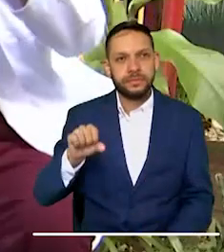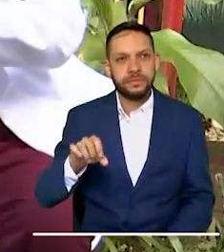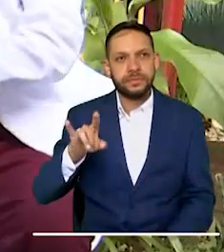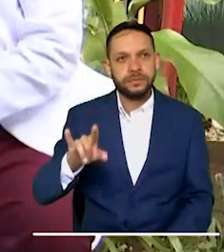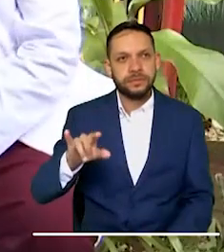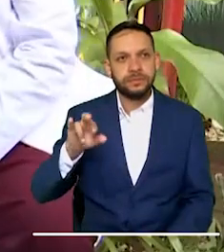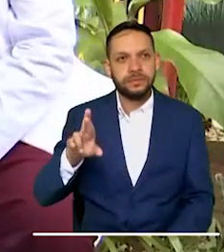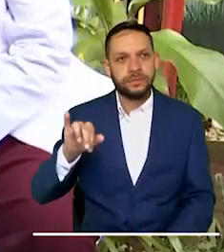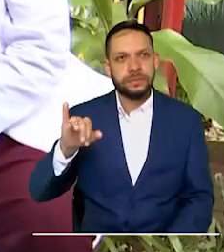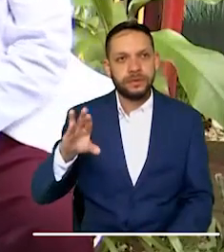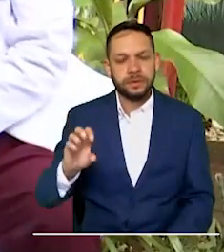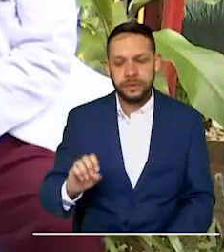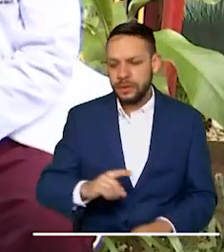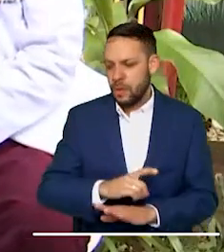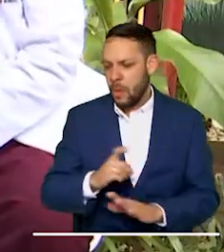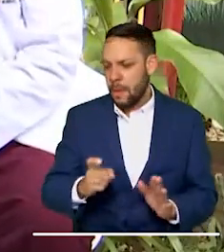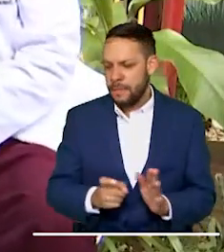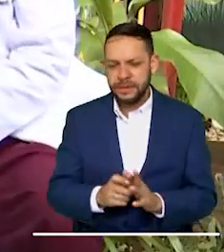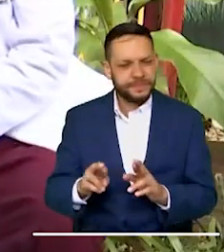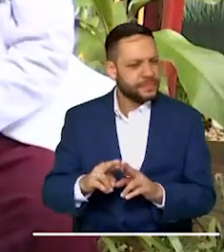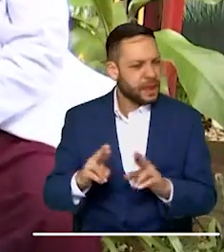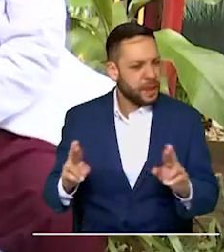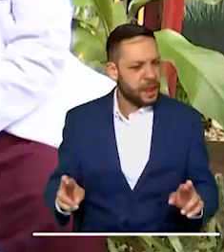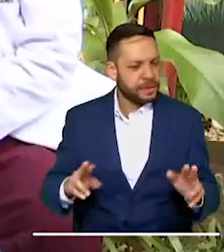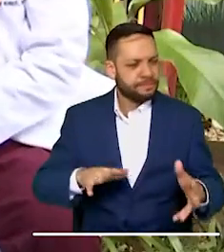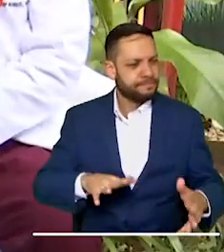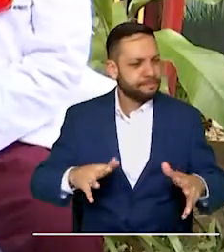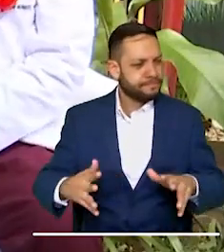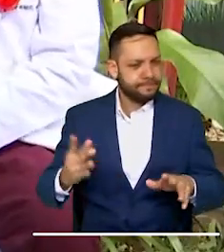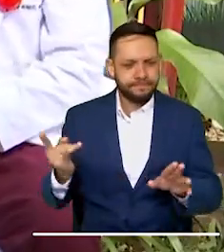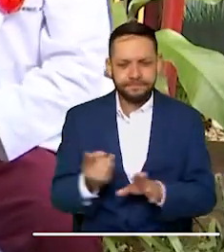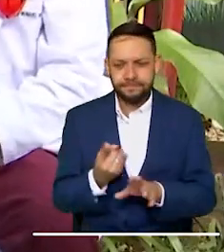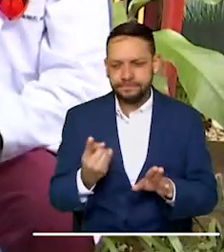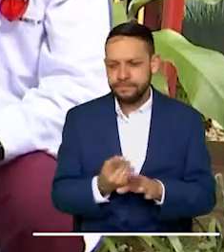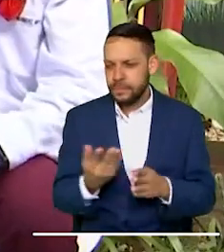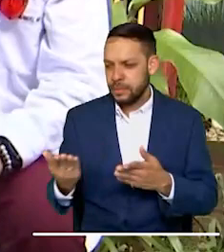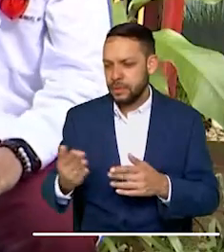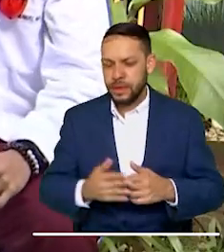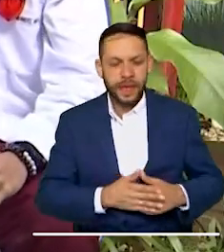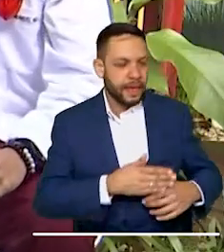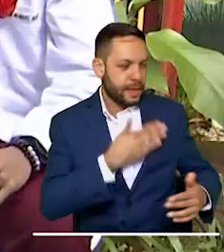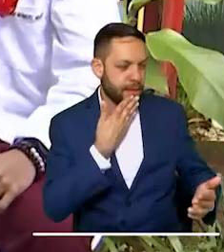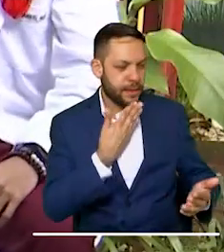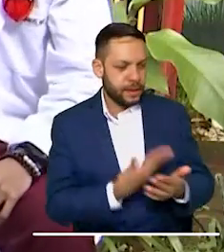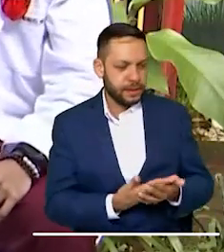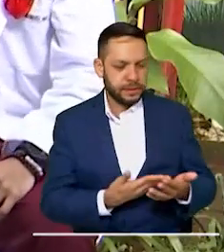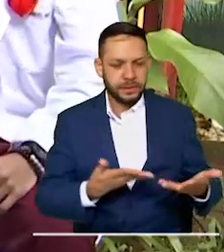ampliar un poquito la información para nuestros televidentes en esta oportunidad. Muchas gracias, doctor Juan